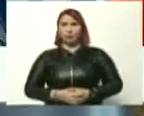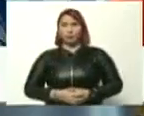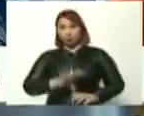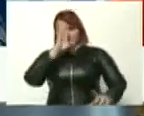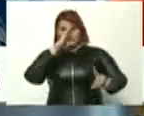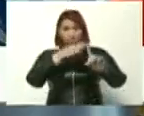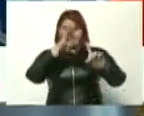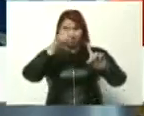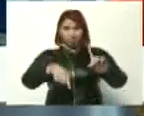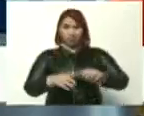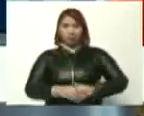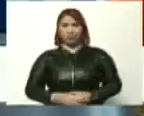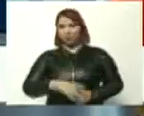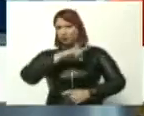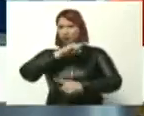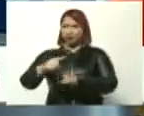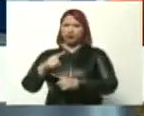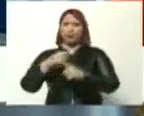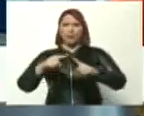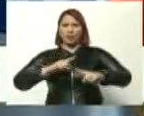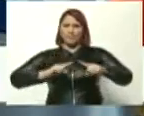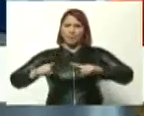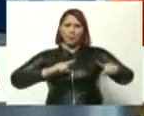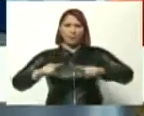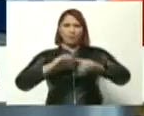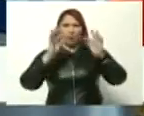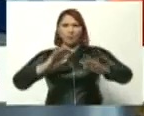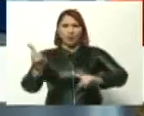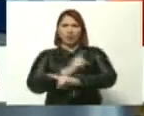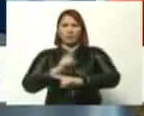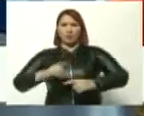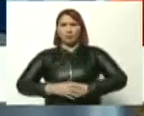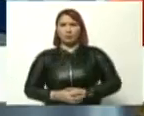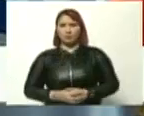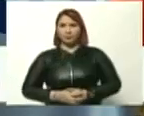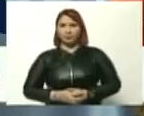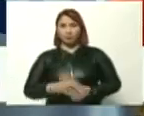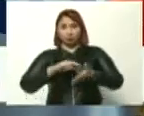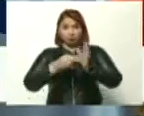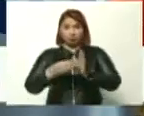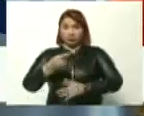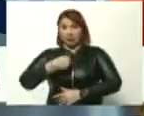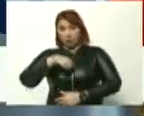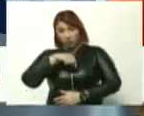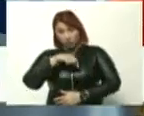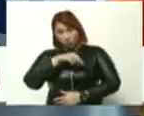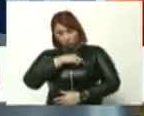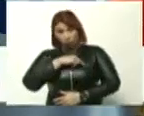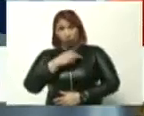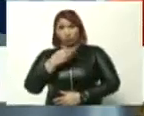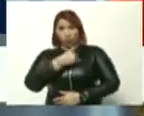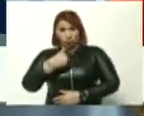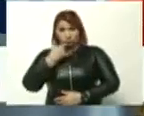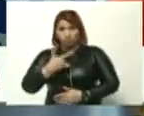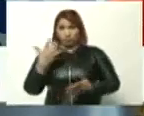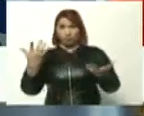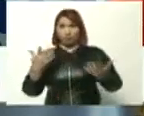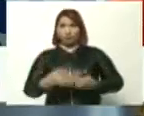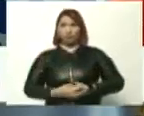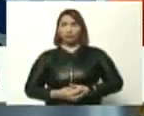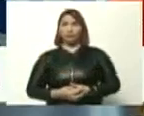directa estas denuncias para actuar de manera rápida. Y en este sentido quiero destacar